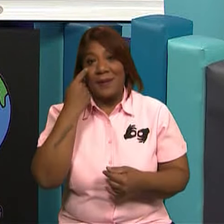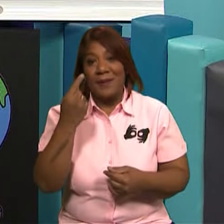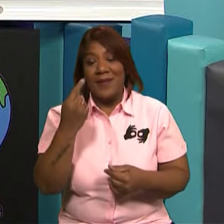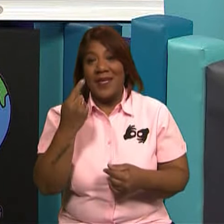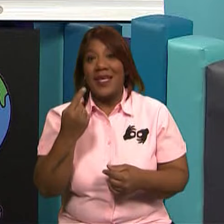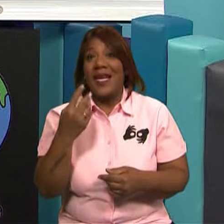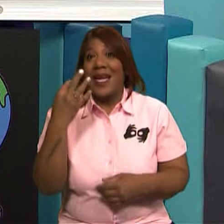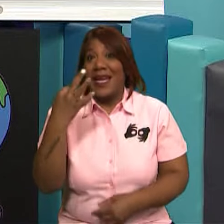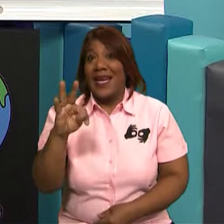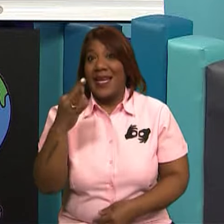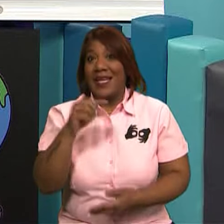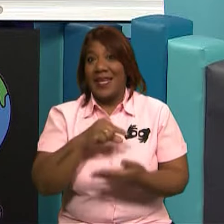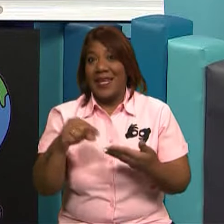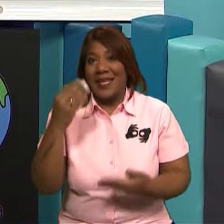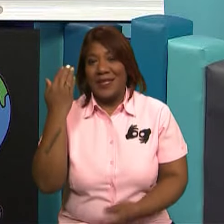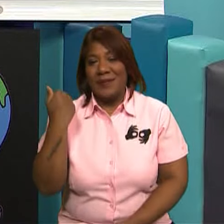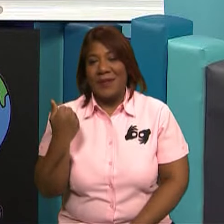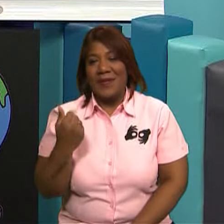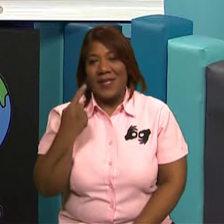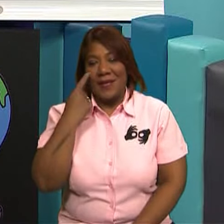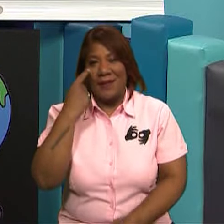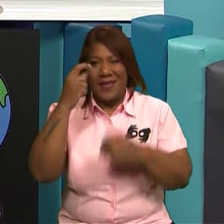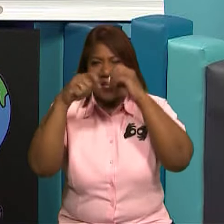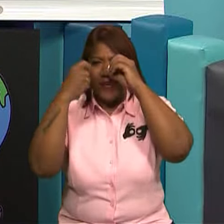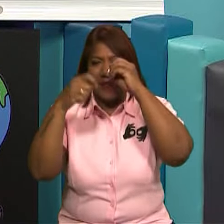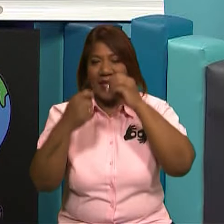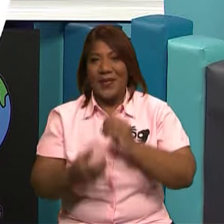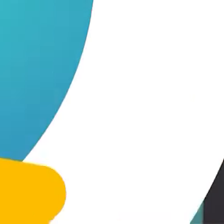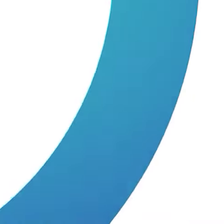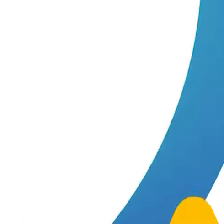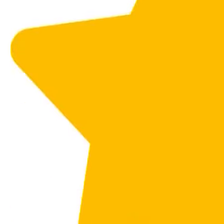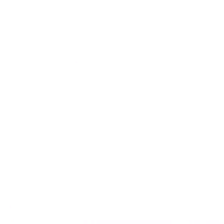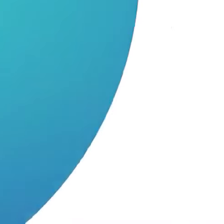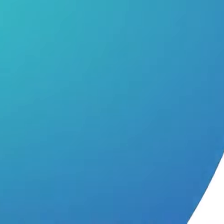presentará una de ellas. Vamos a conocerla.